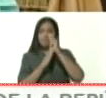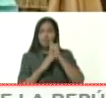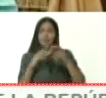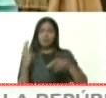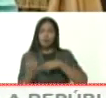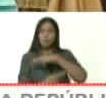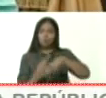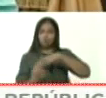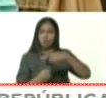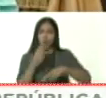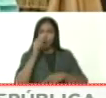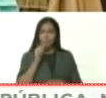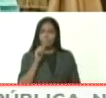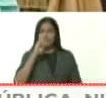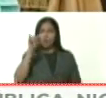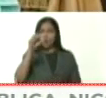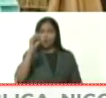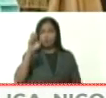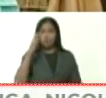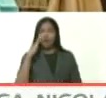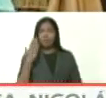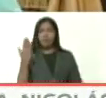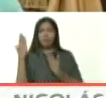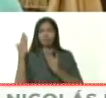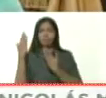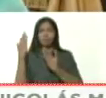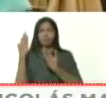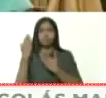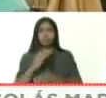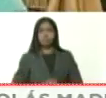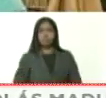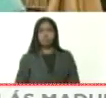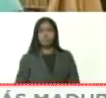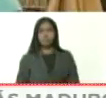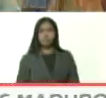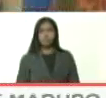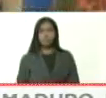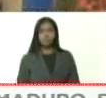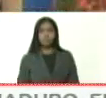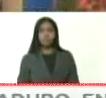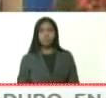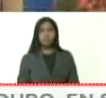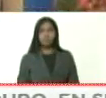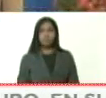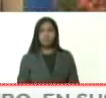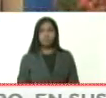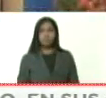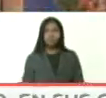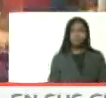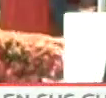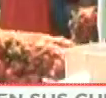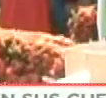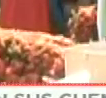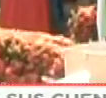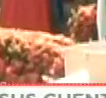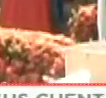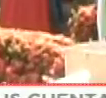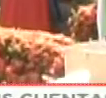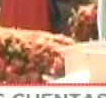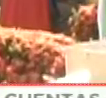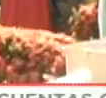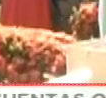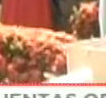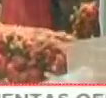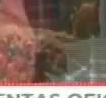Guárico, José Vázquez. Adelante, compañero. Gracias, presidente, por el